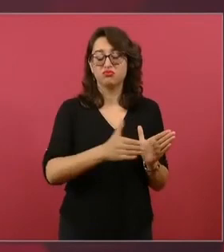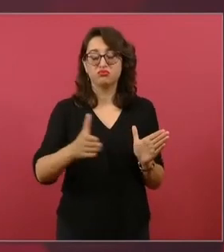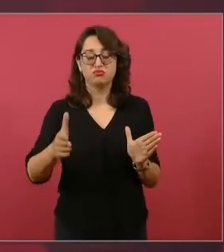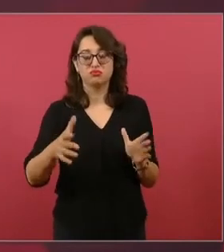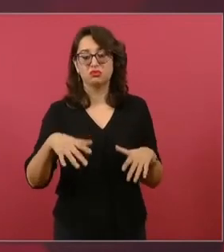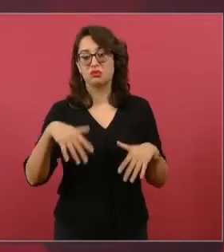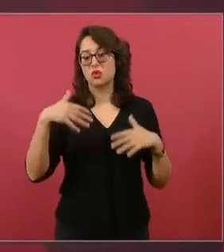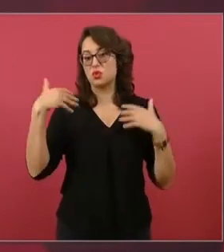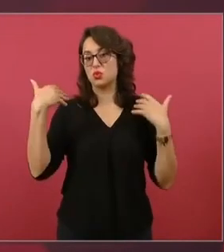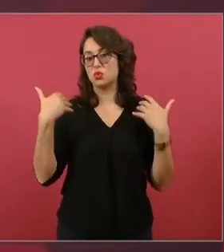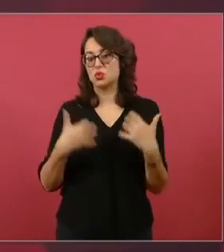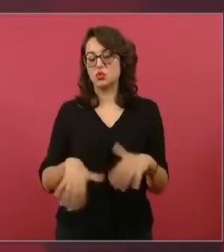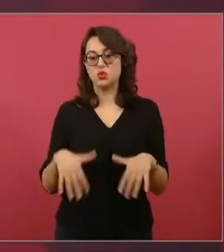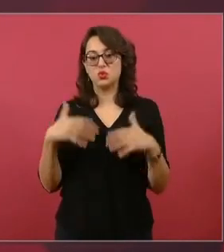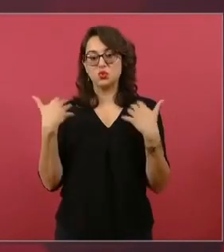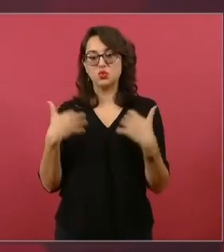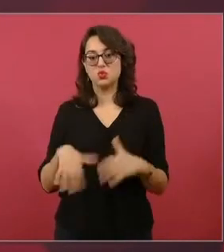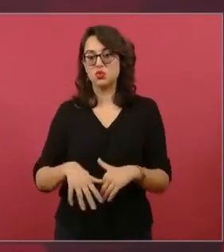Eso,